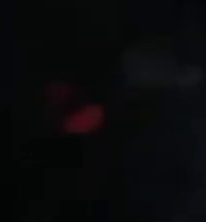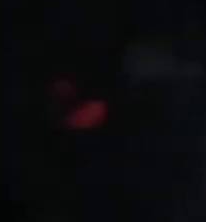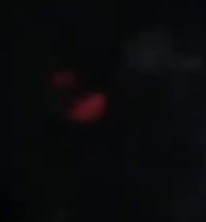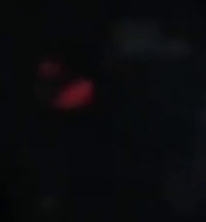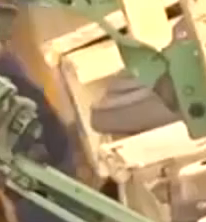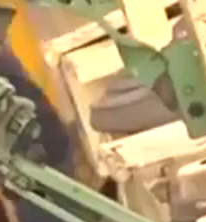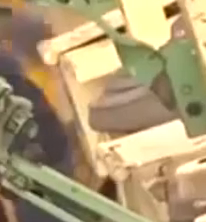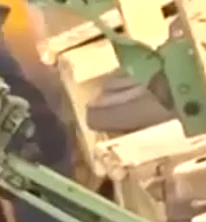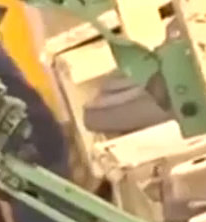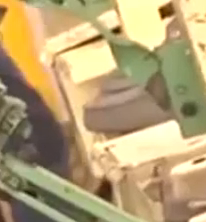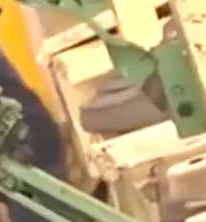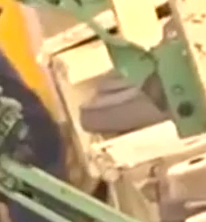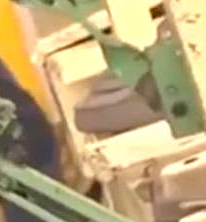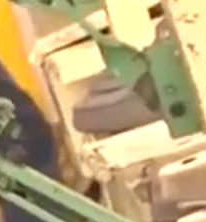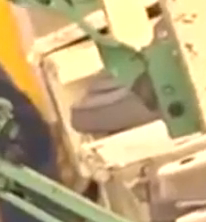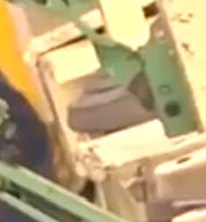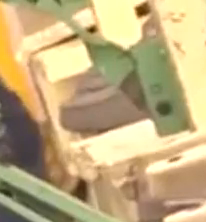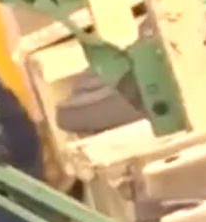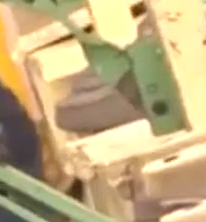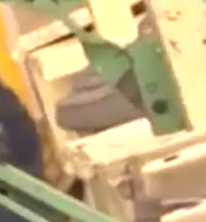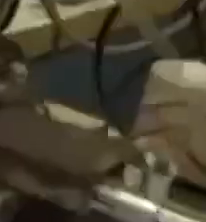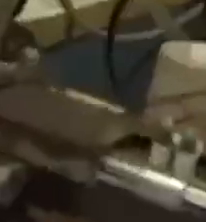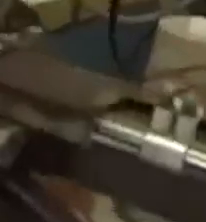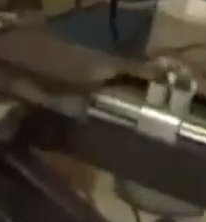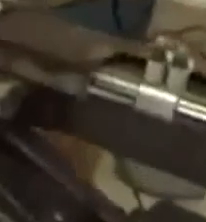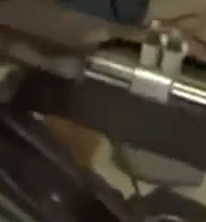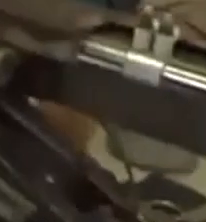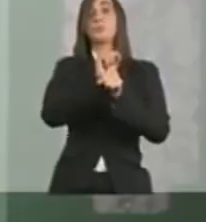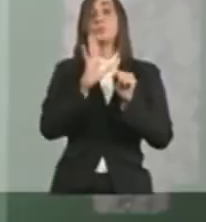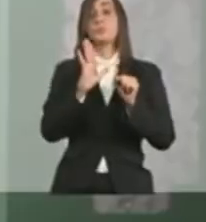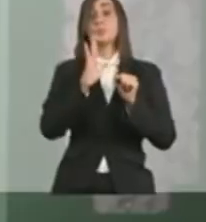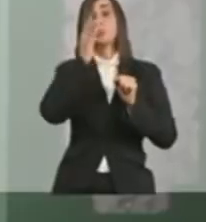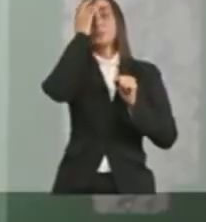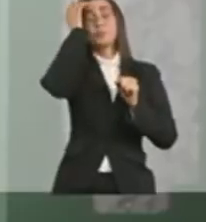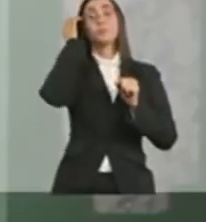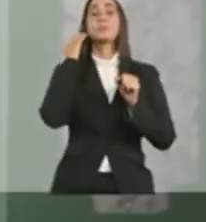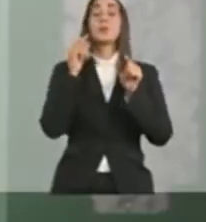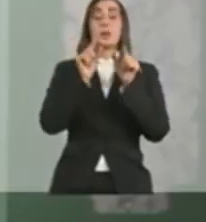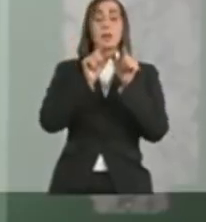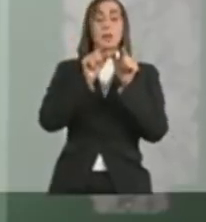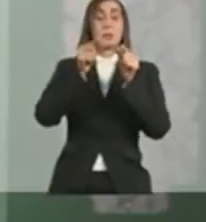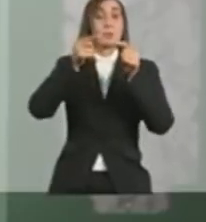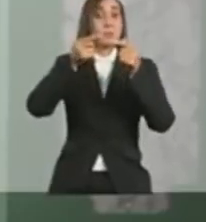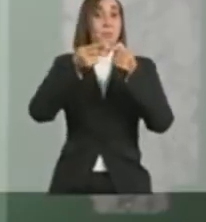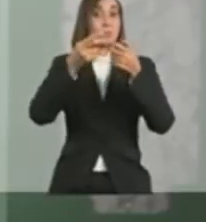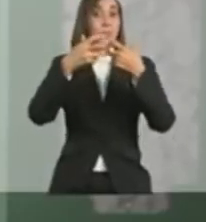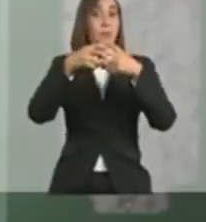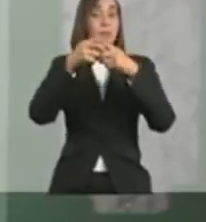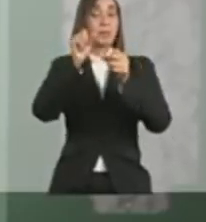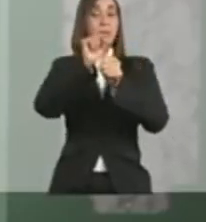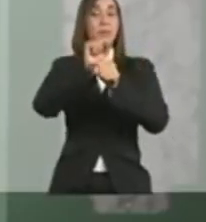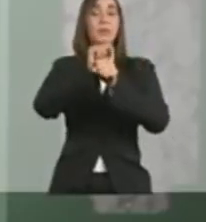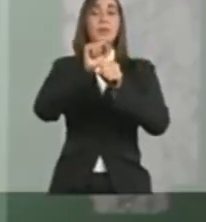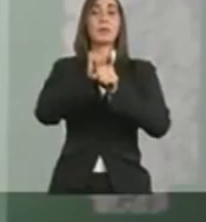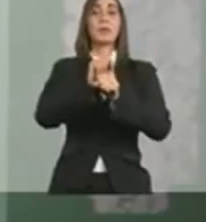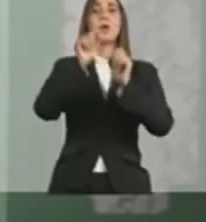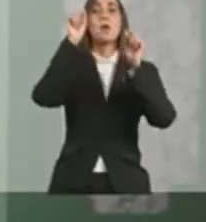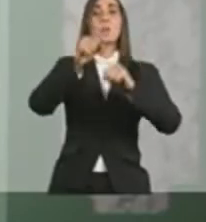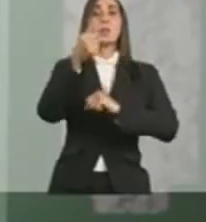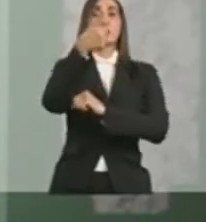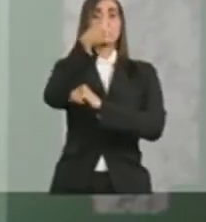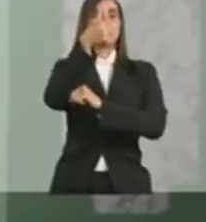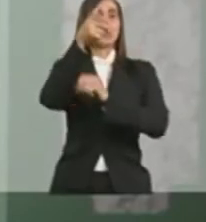empleados. Igual aplica para las instituciones públicas que así lo demanden. En las microempresas, que pueden tener hasta 10